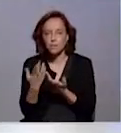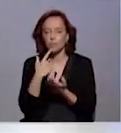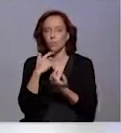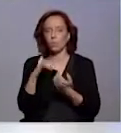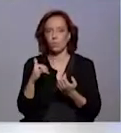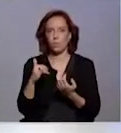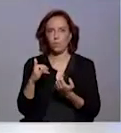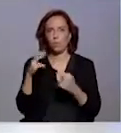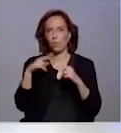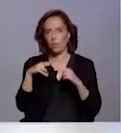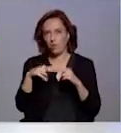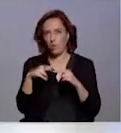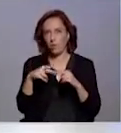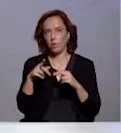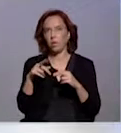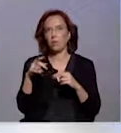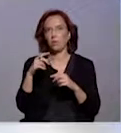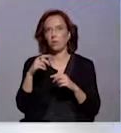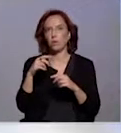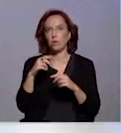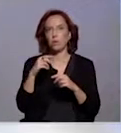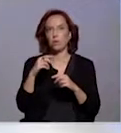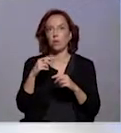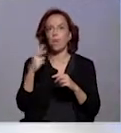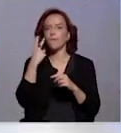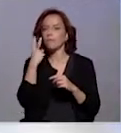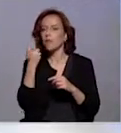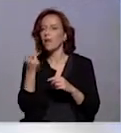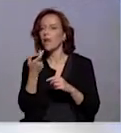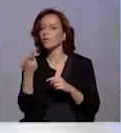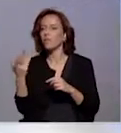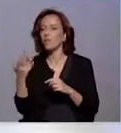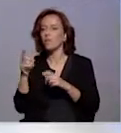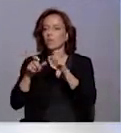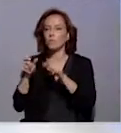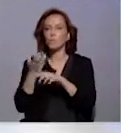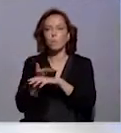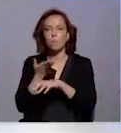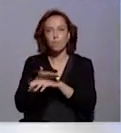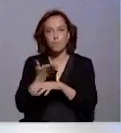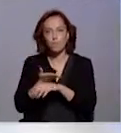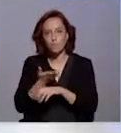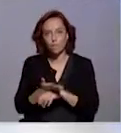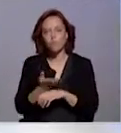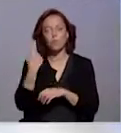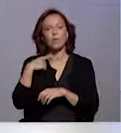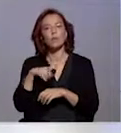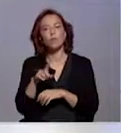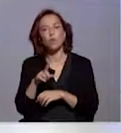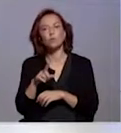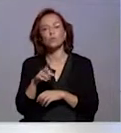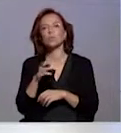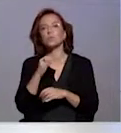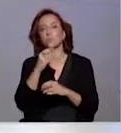de internet portales laborales y consultoras relevamos la cantidad de cargos que van pidiendo y mes a mes vamos haciendo un estudio y le vamos contando